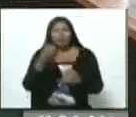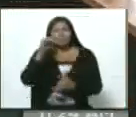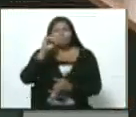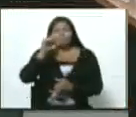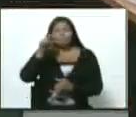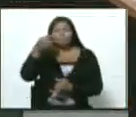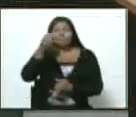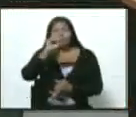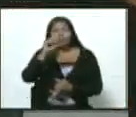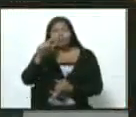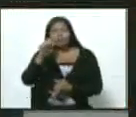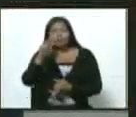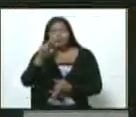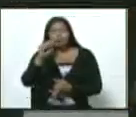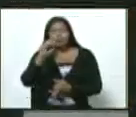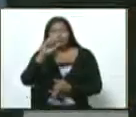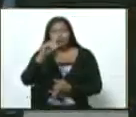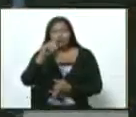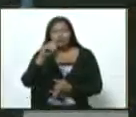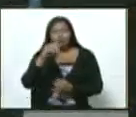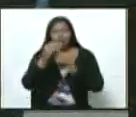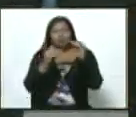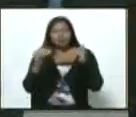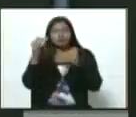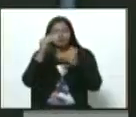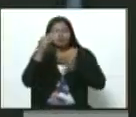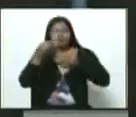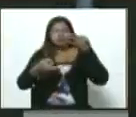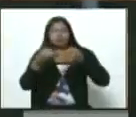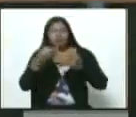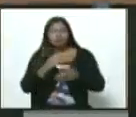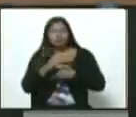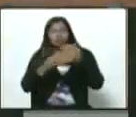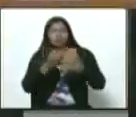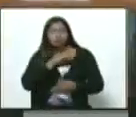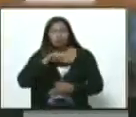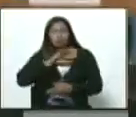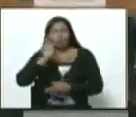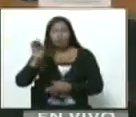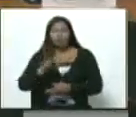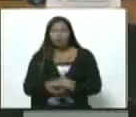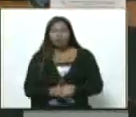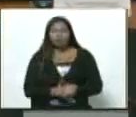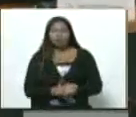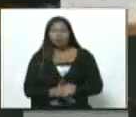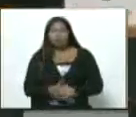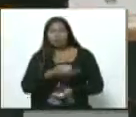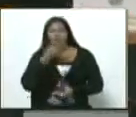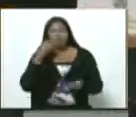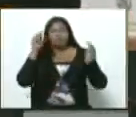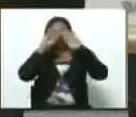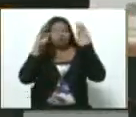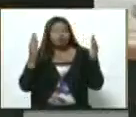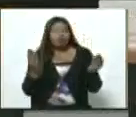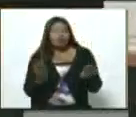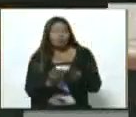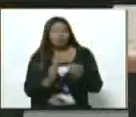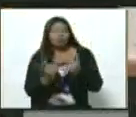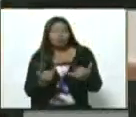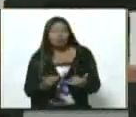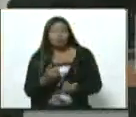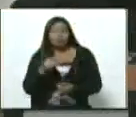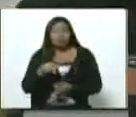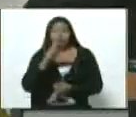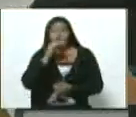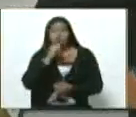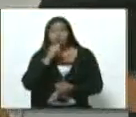al máximo tribunal de nuestra patria, mejor del mundo. No hay, lo